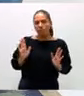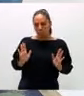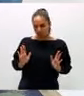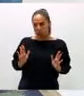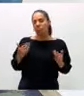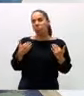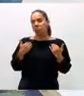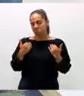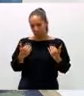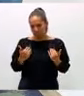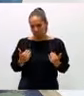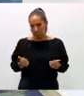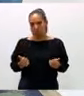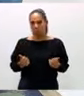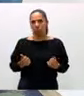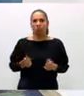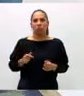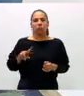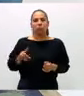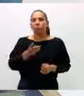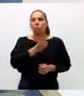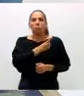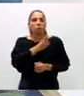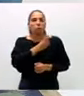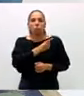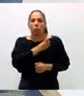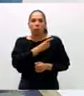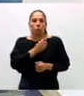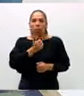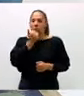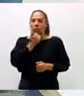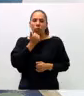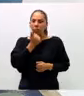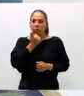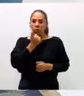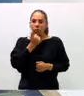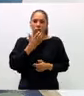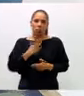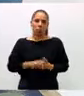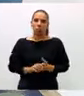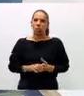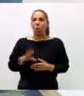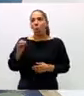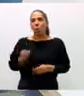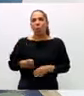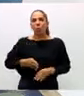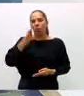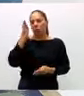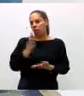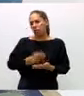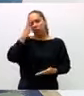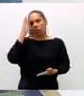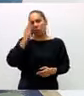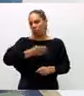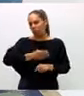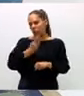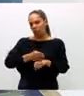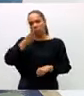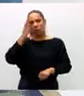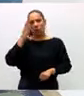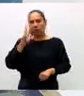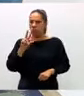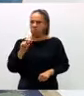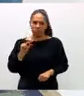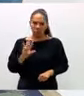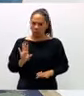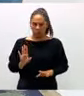podemos dejar a las y los estudiantes y tampoco puede ser una medida disciplinaria. Yo he conocido algunas experiencias en